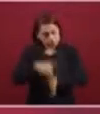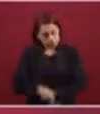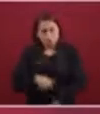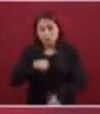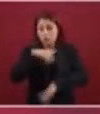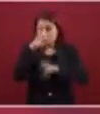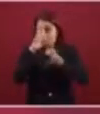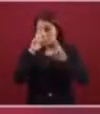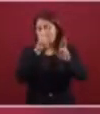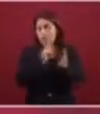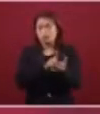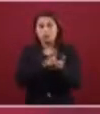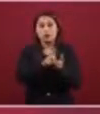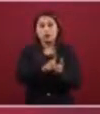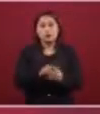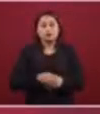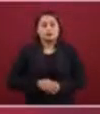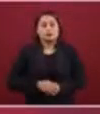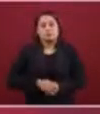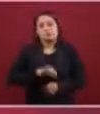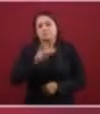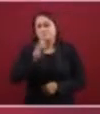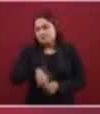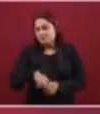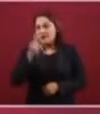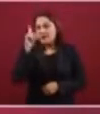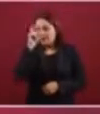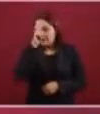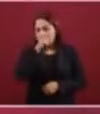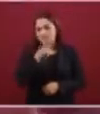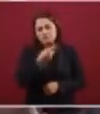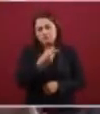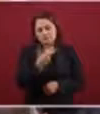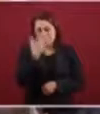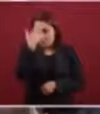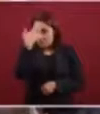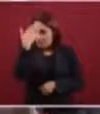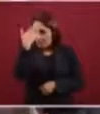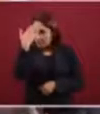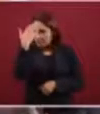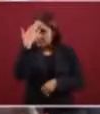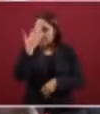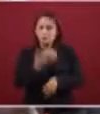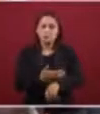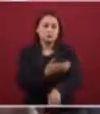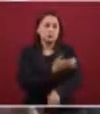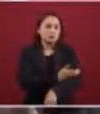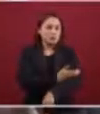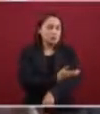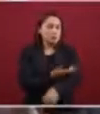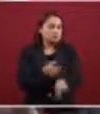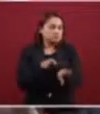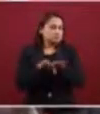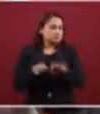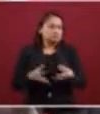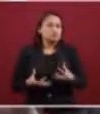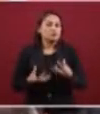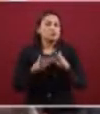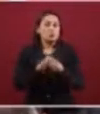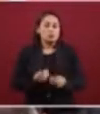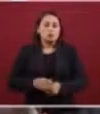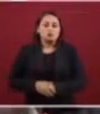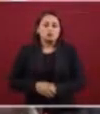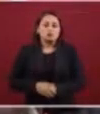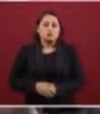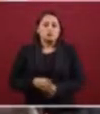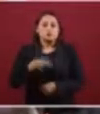derechos. Es difícil, por supuesto que son colegas, y obviamente este asunto, al entrarle, como no querían haberle